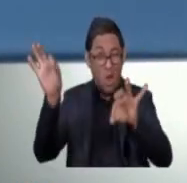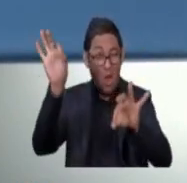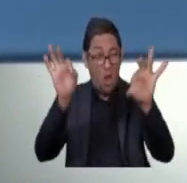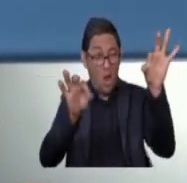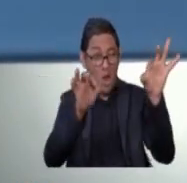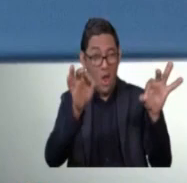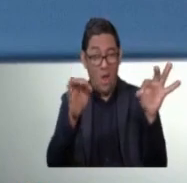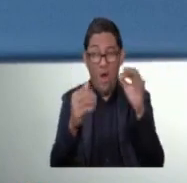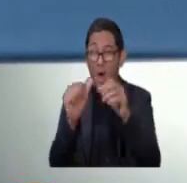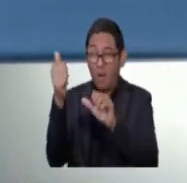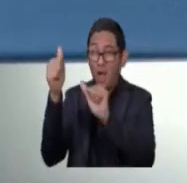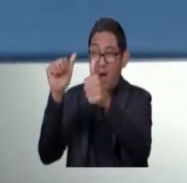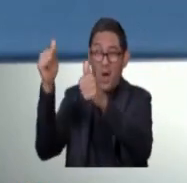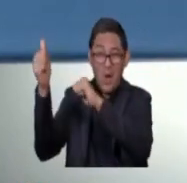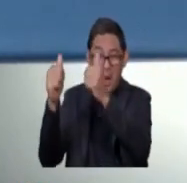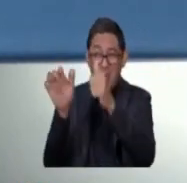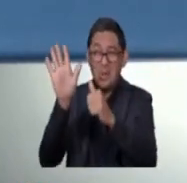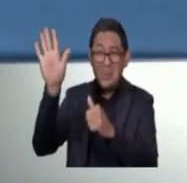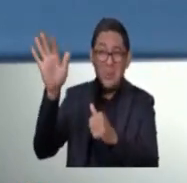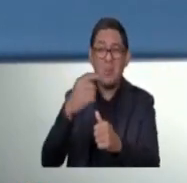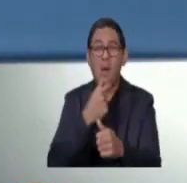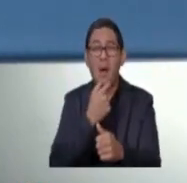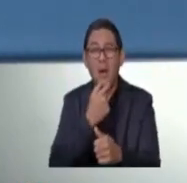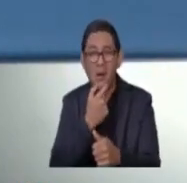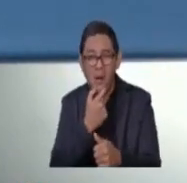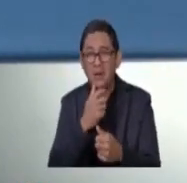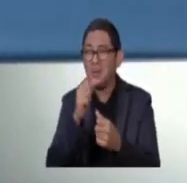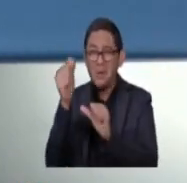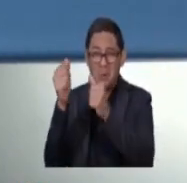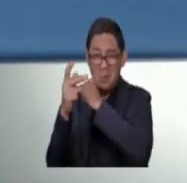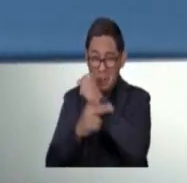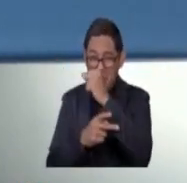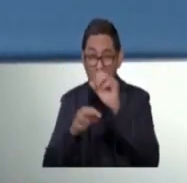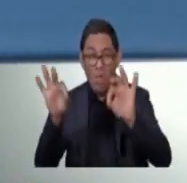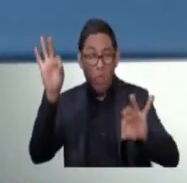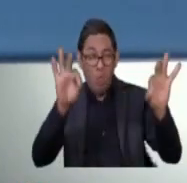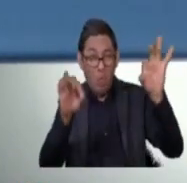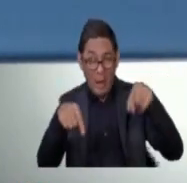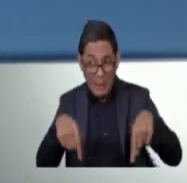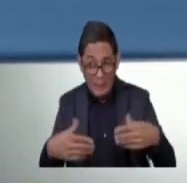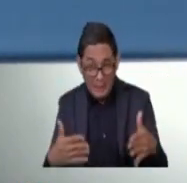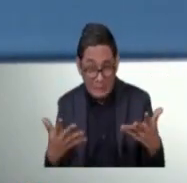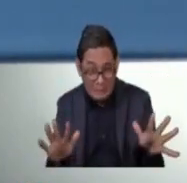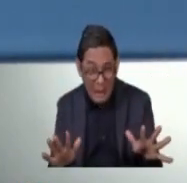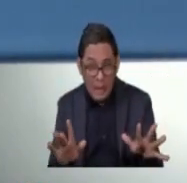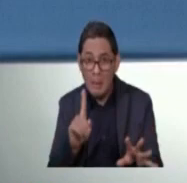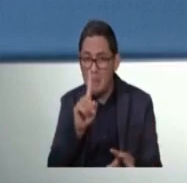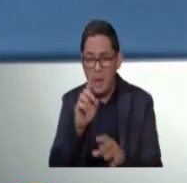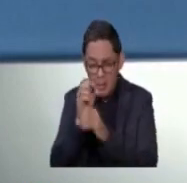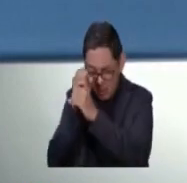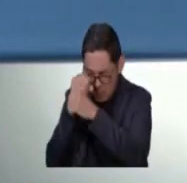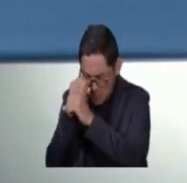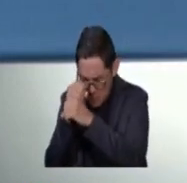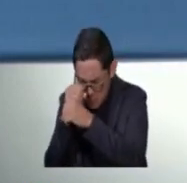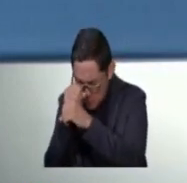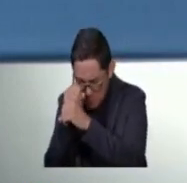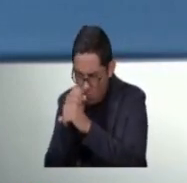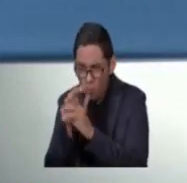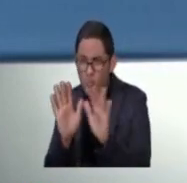las cepas como la detectada en el reino unido hasta el momento ésta no ha sido detectada